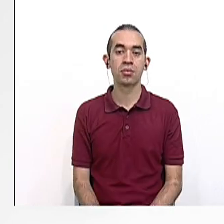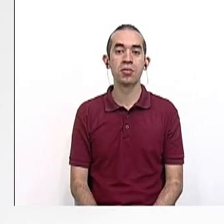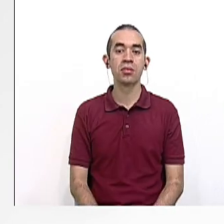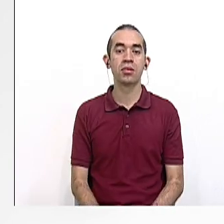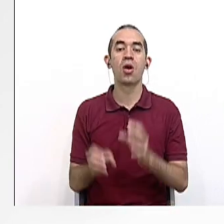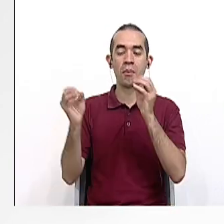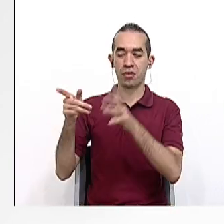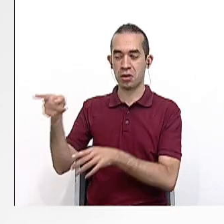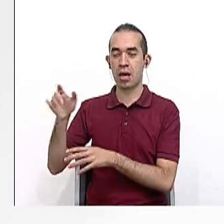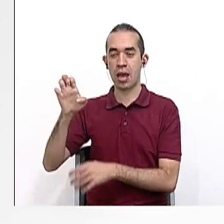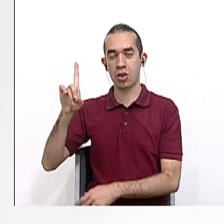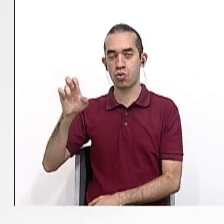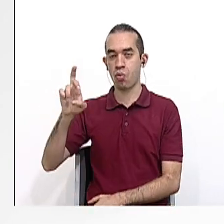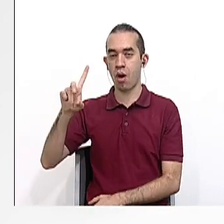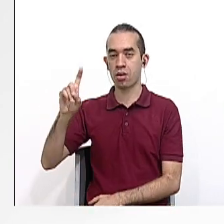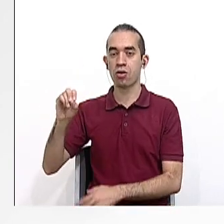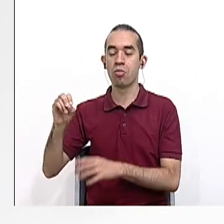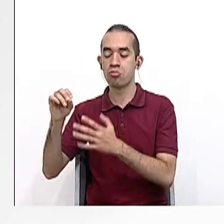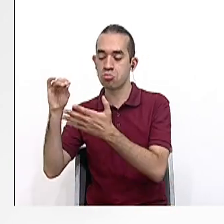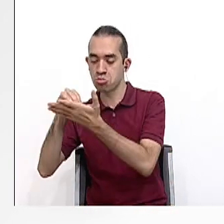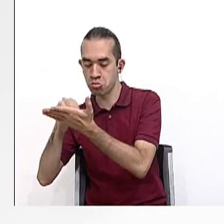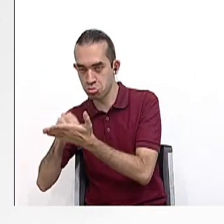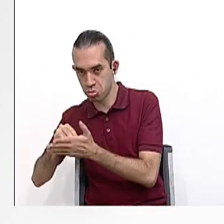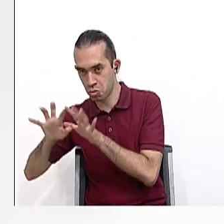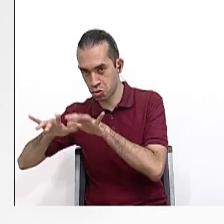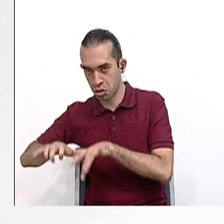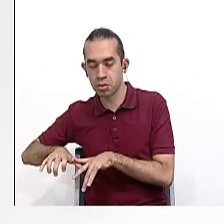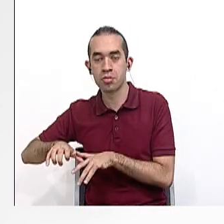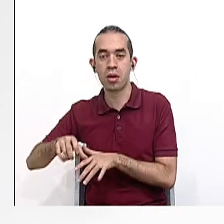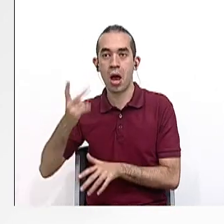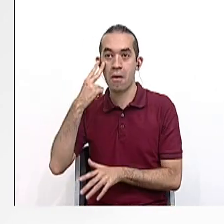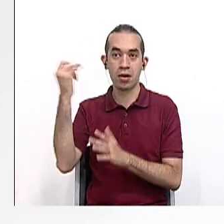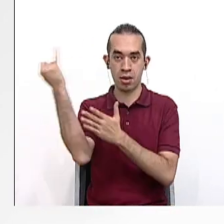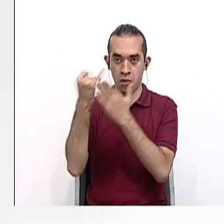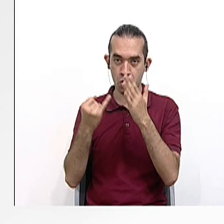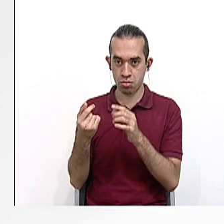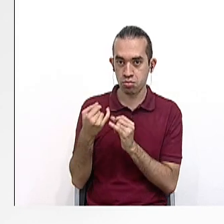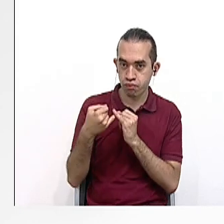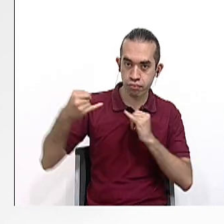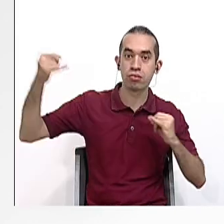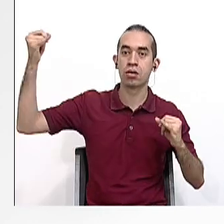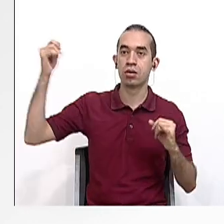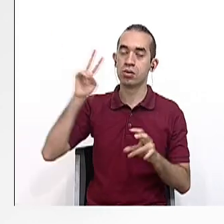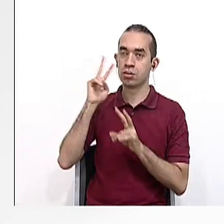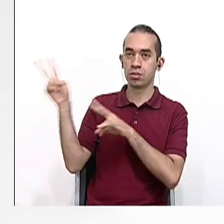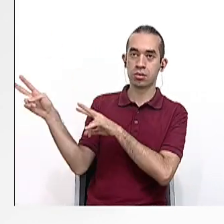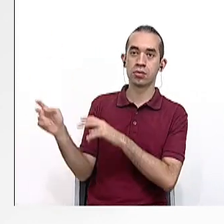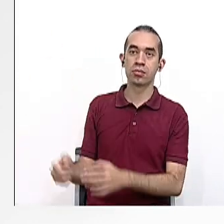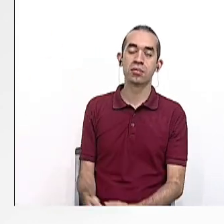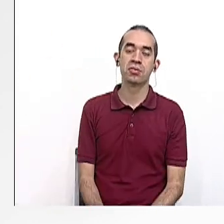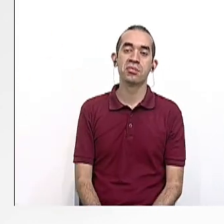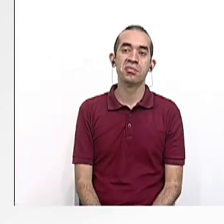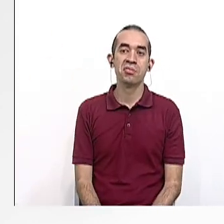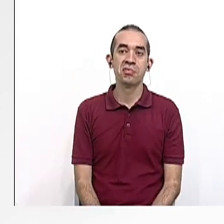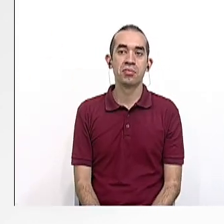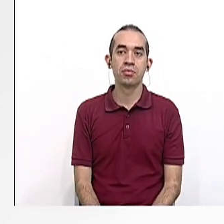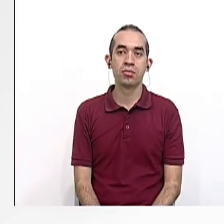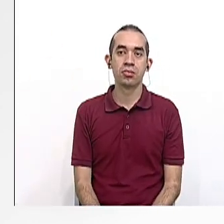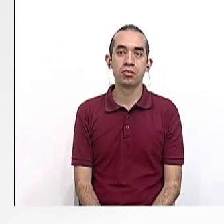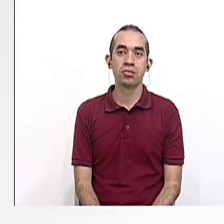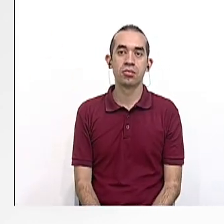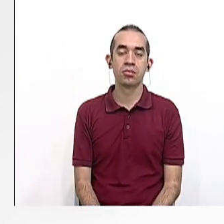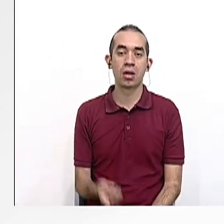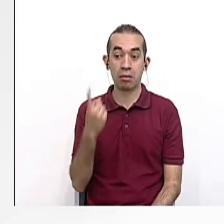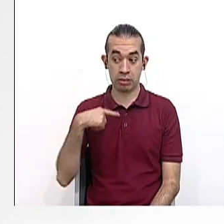Eduardo me está ayudando a recopilar los datos. Vamos a ver la gráfica. Voy a proceder a apagar acá. Con medida de seguridad